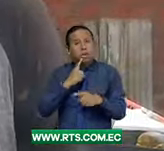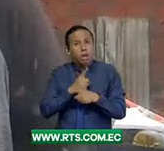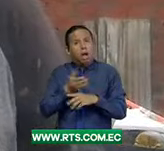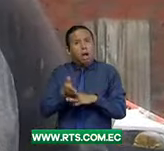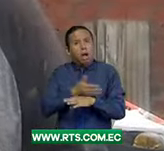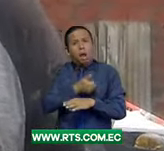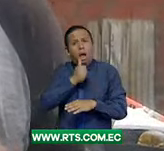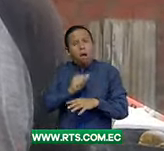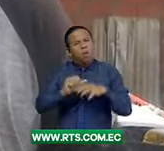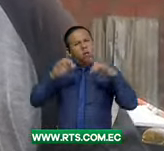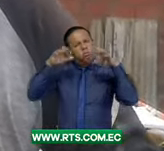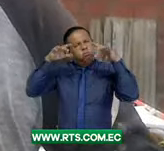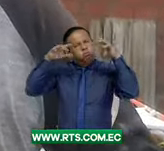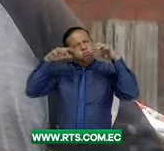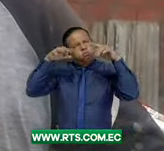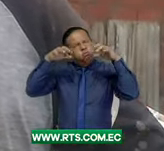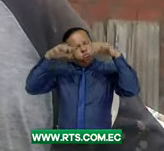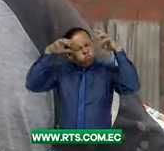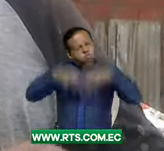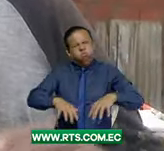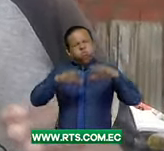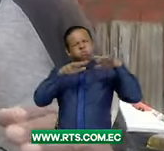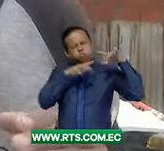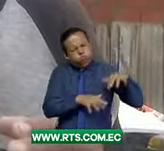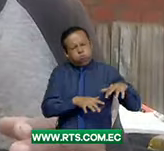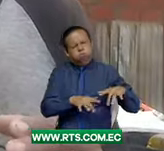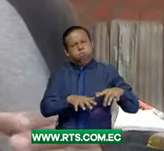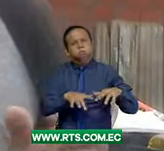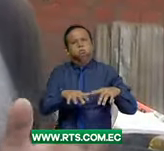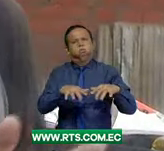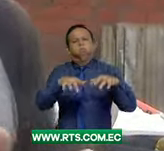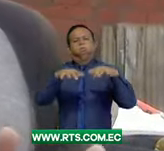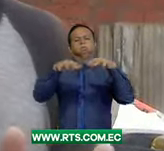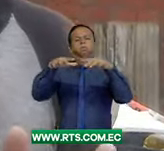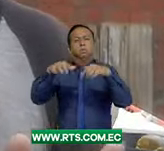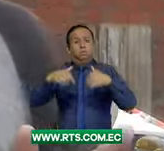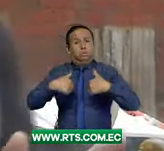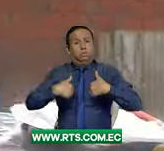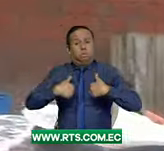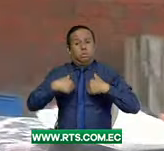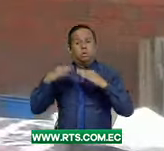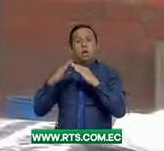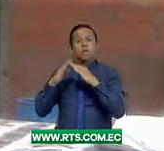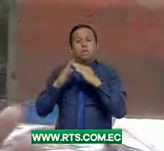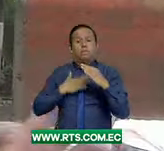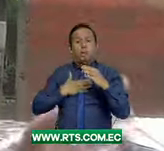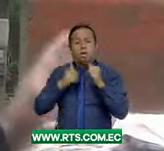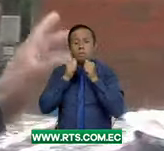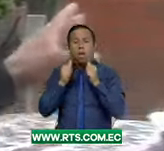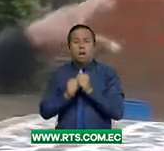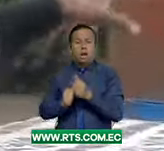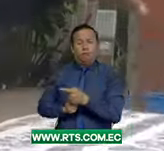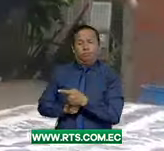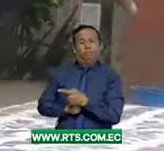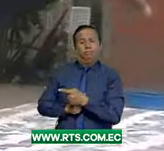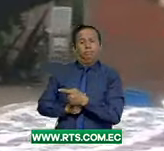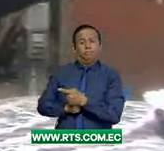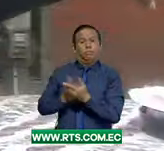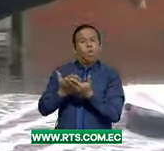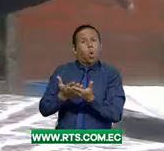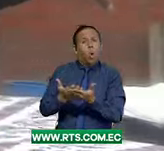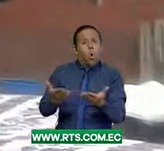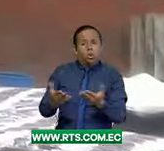de una en segundo comenzó a subir. Realmente yo estoy aquí en casa de mi abuelita. Como ve, hemos subido, pasó